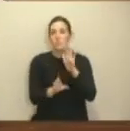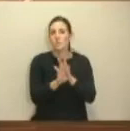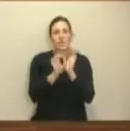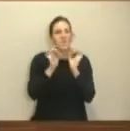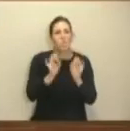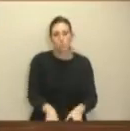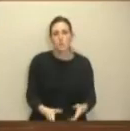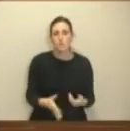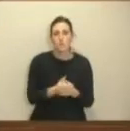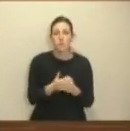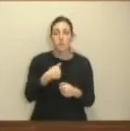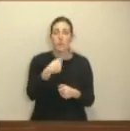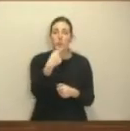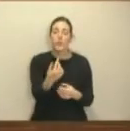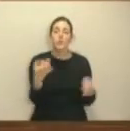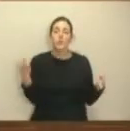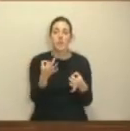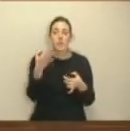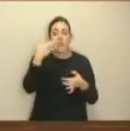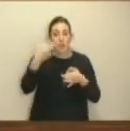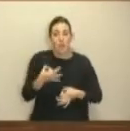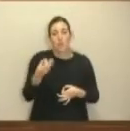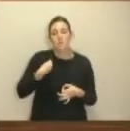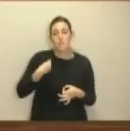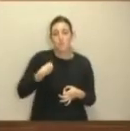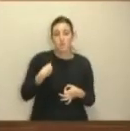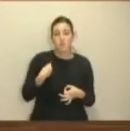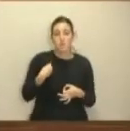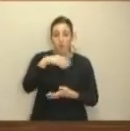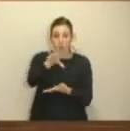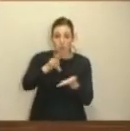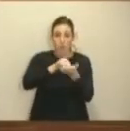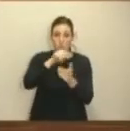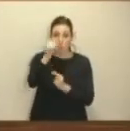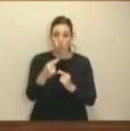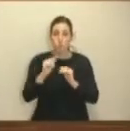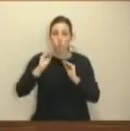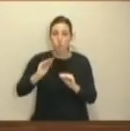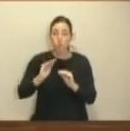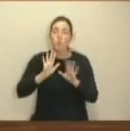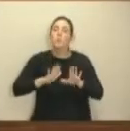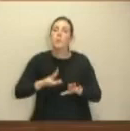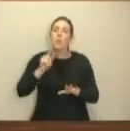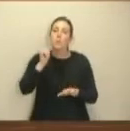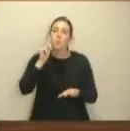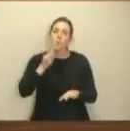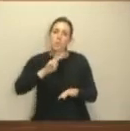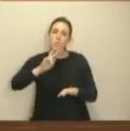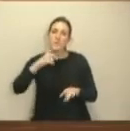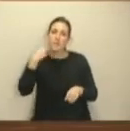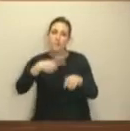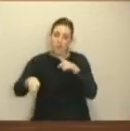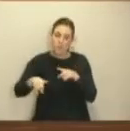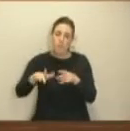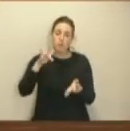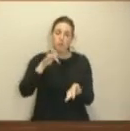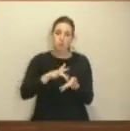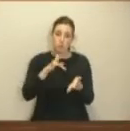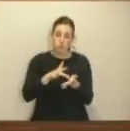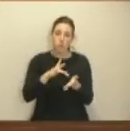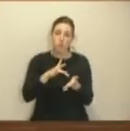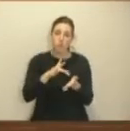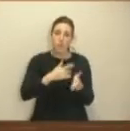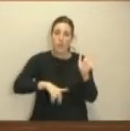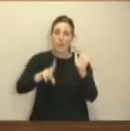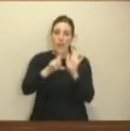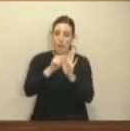más tiempo. Y yo lo que le digo es que parto de esa realidad, de la misma que ustedes recogen en el presupuesto, pero desde ese presupuesto, desde esta ley que vamos a votar